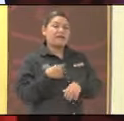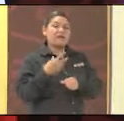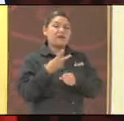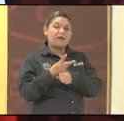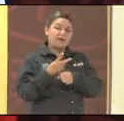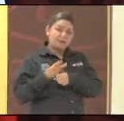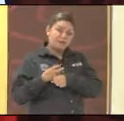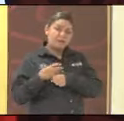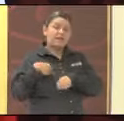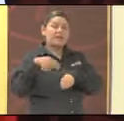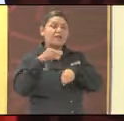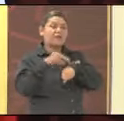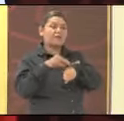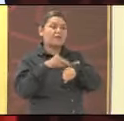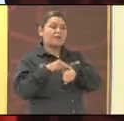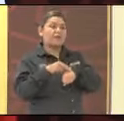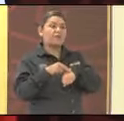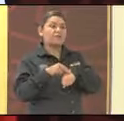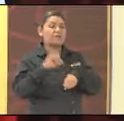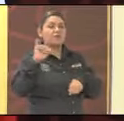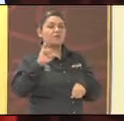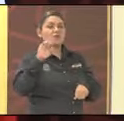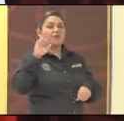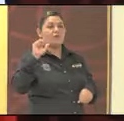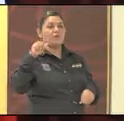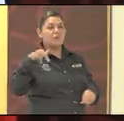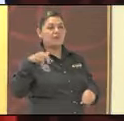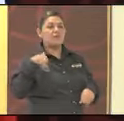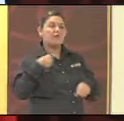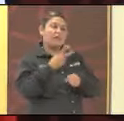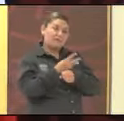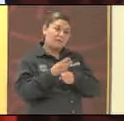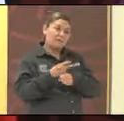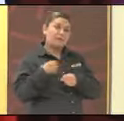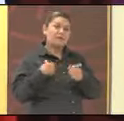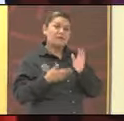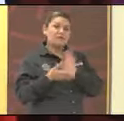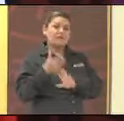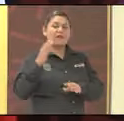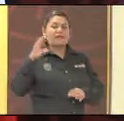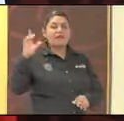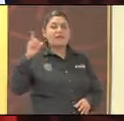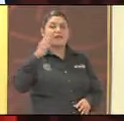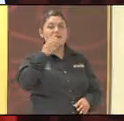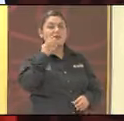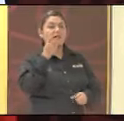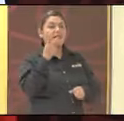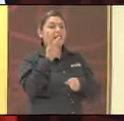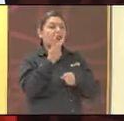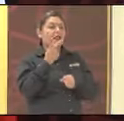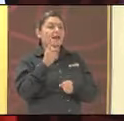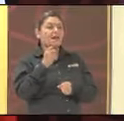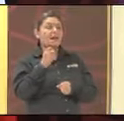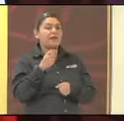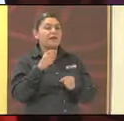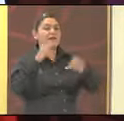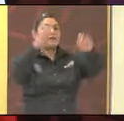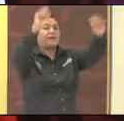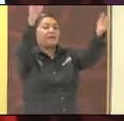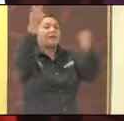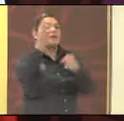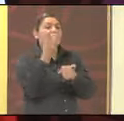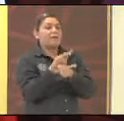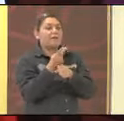al doctor Juan Guillermo. Lo invité a que estuviéramos en el Cebetis, allí habíamos hecho un compromiso de apoyarlos